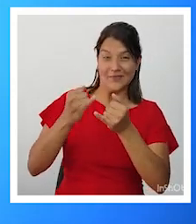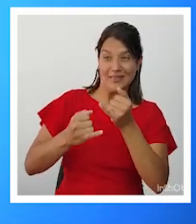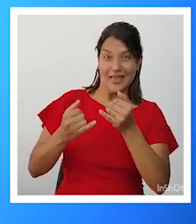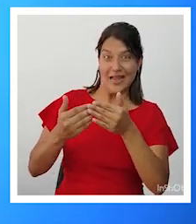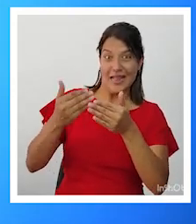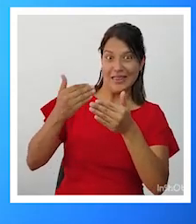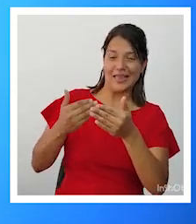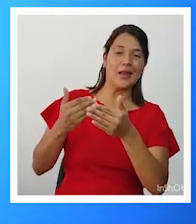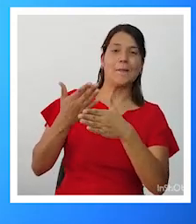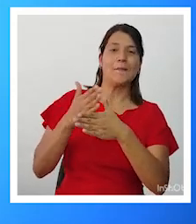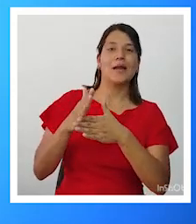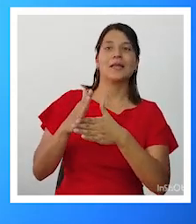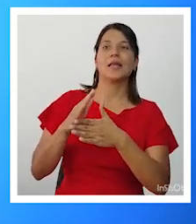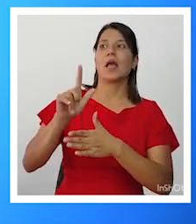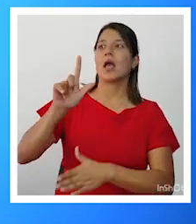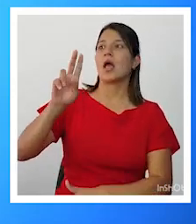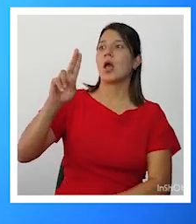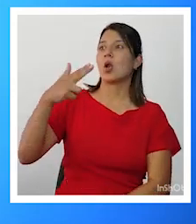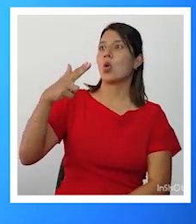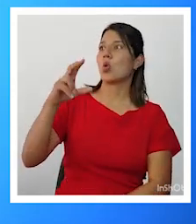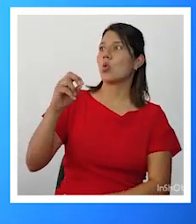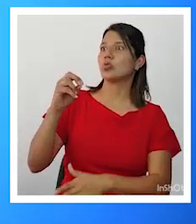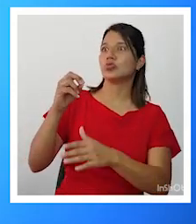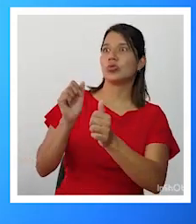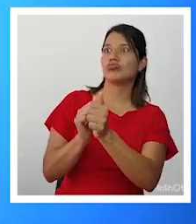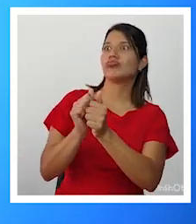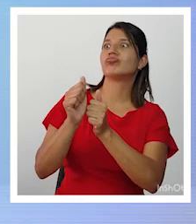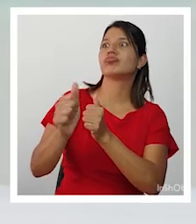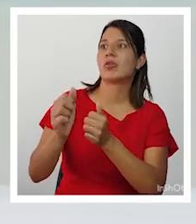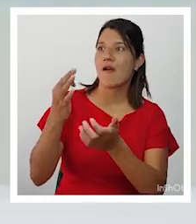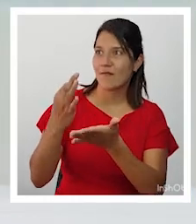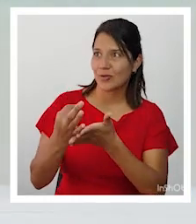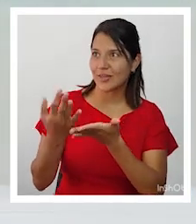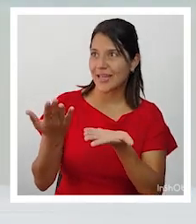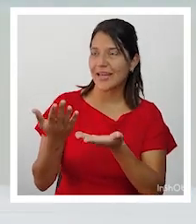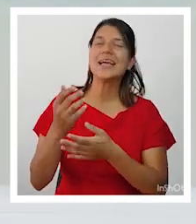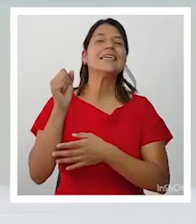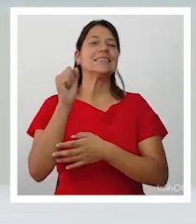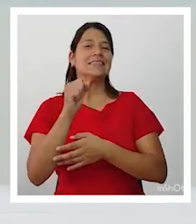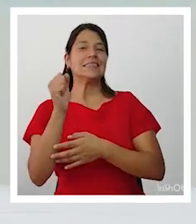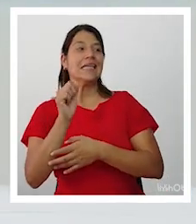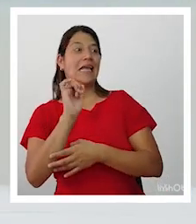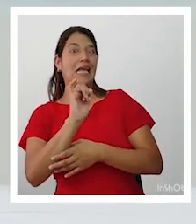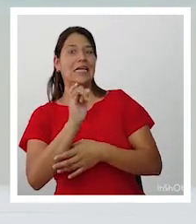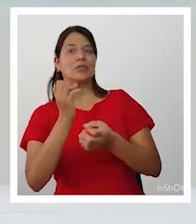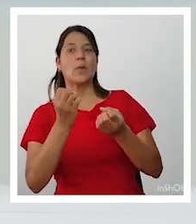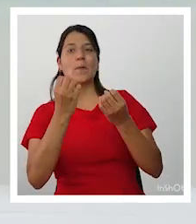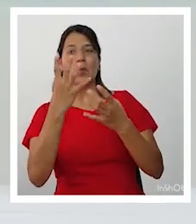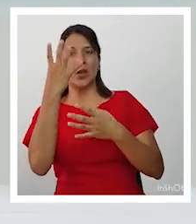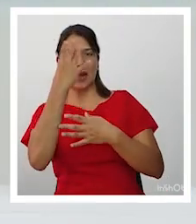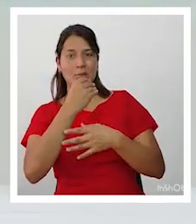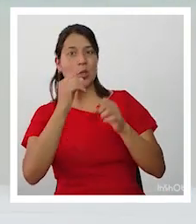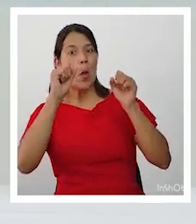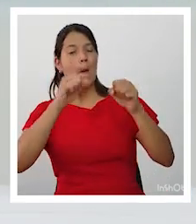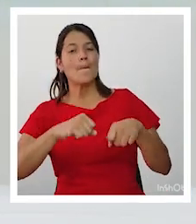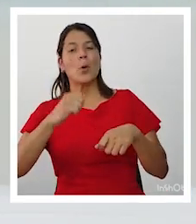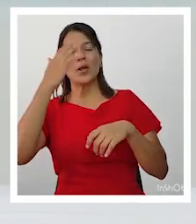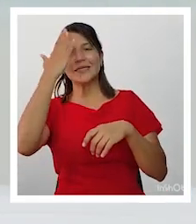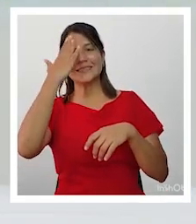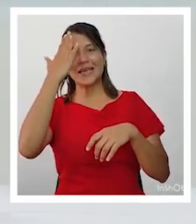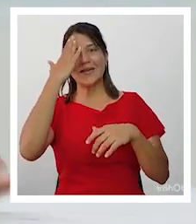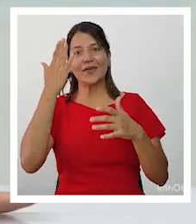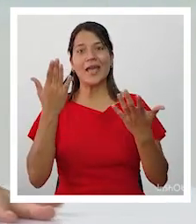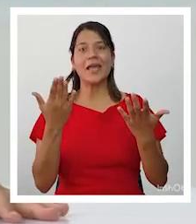Lucho, trascendiendo fronteras. Sí, fue algo muy hermoso, ¿verdad? El poder saber de que